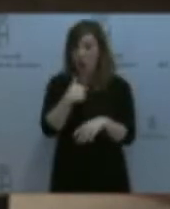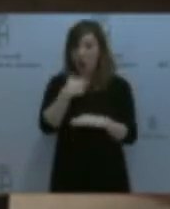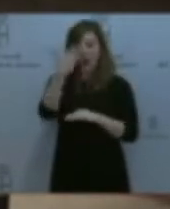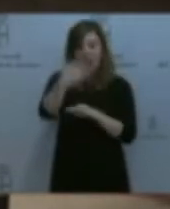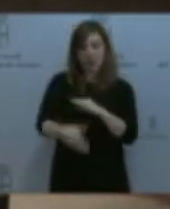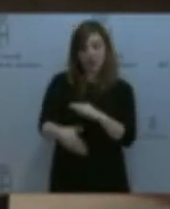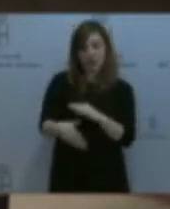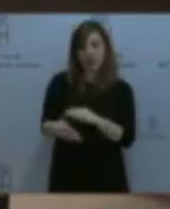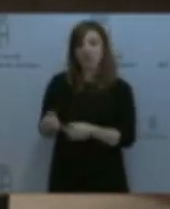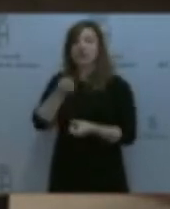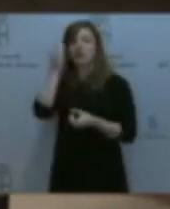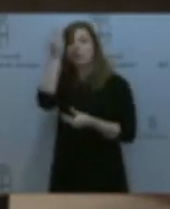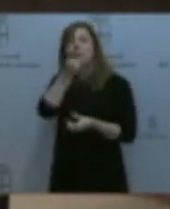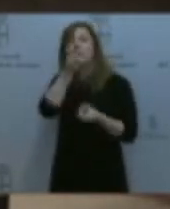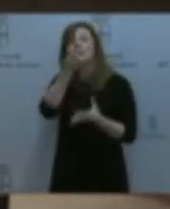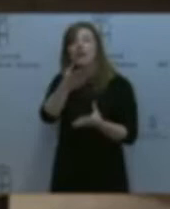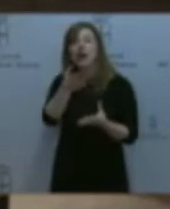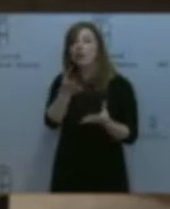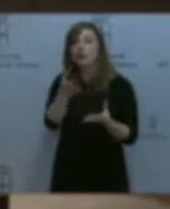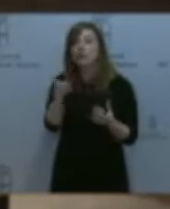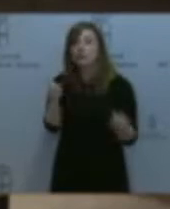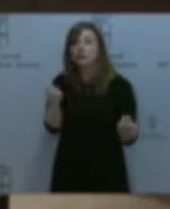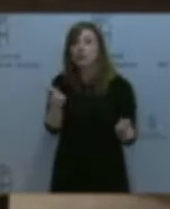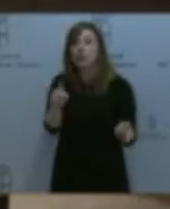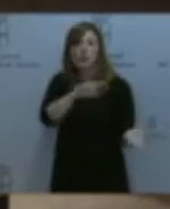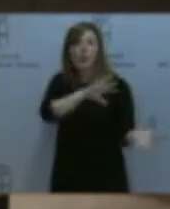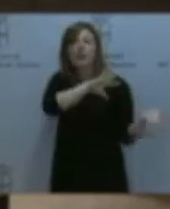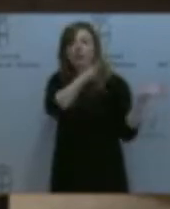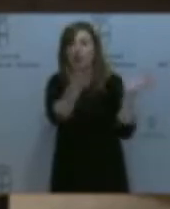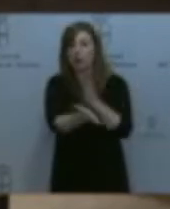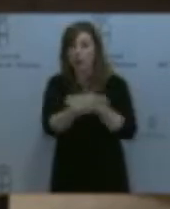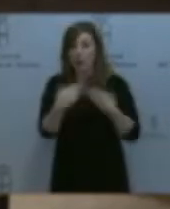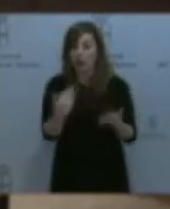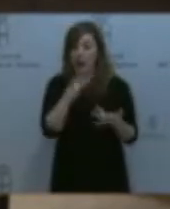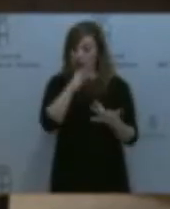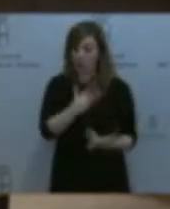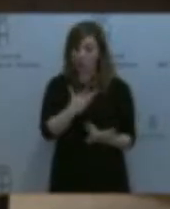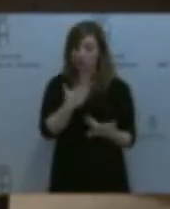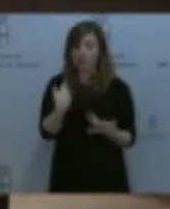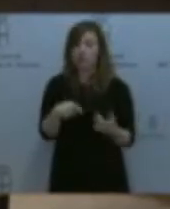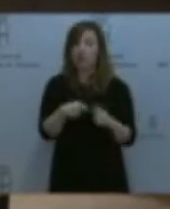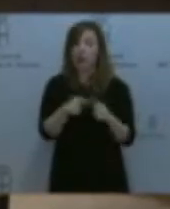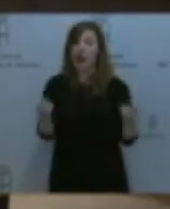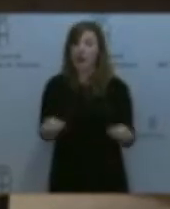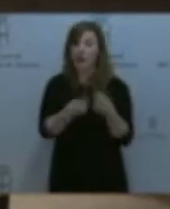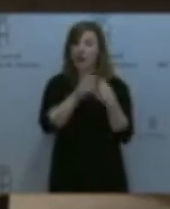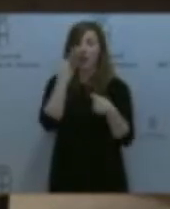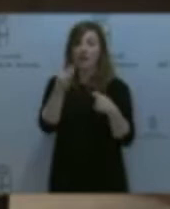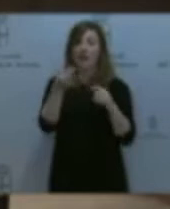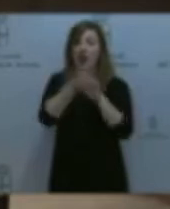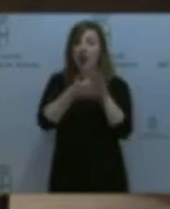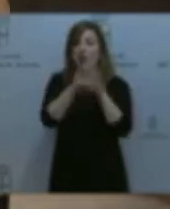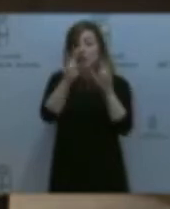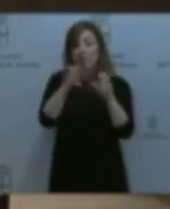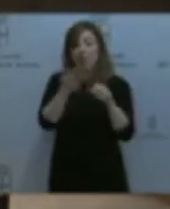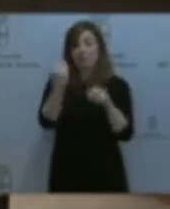plantean frente a cualquier esfuerzo de transformación. Todavía a día de hoy, en la campaña francesa, se habla de lo sucedido con Mitterrand.